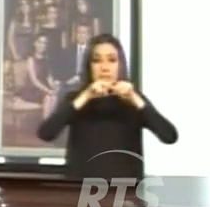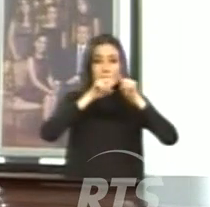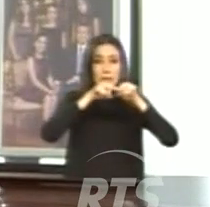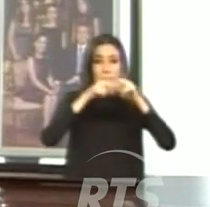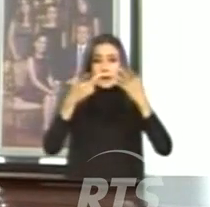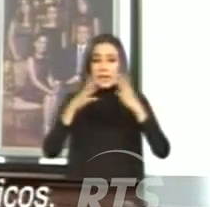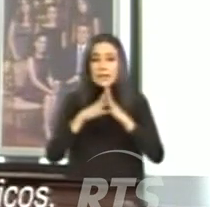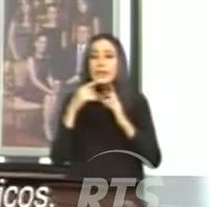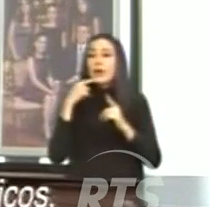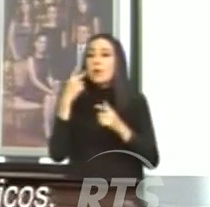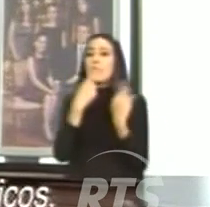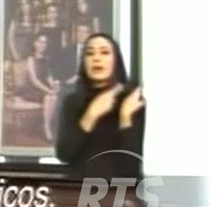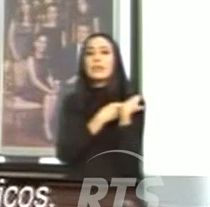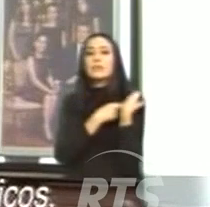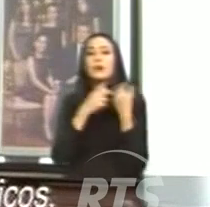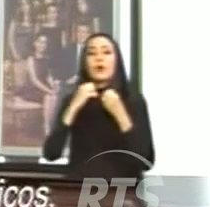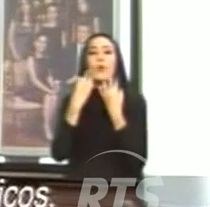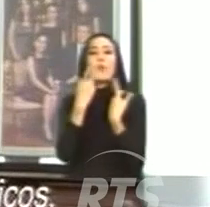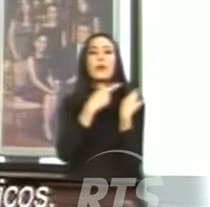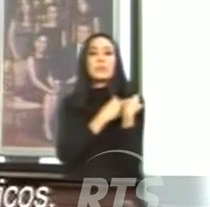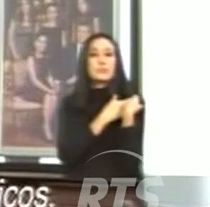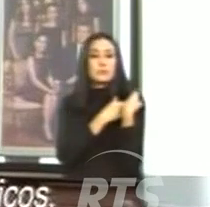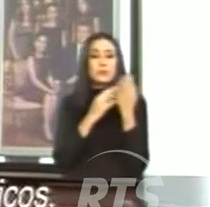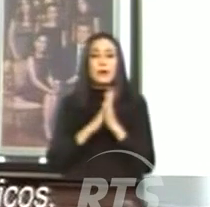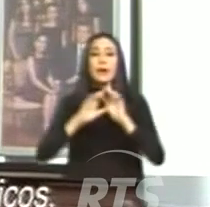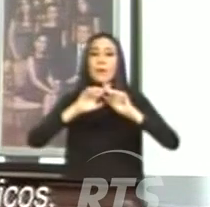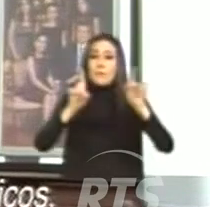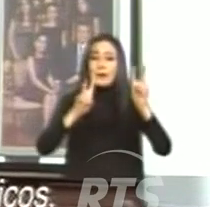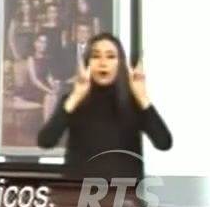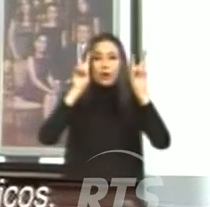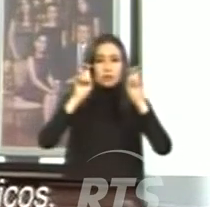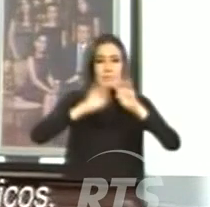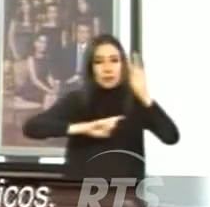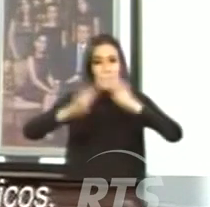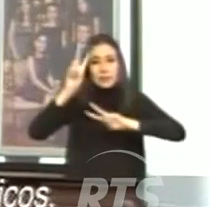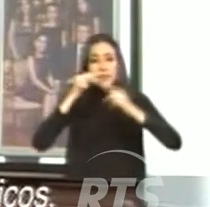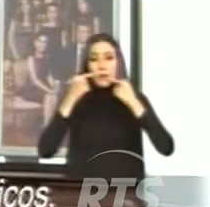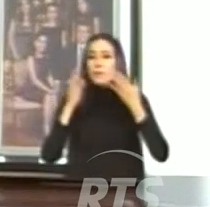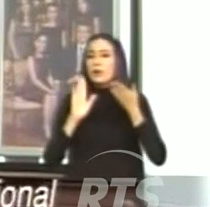familiares. Sin embargo, se revisarán temas específicos como el uso de